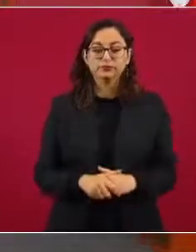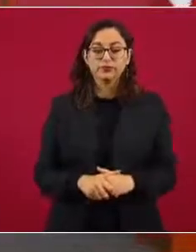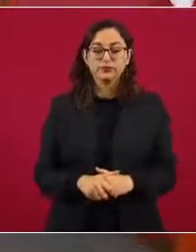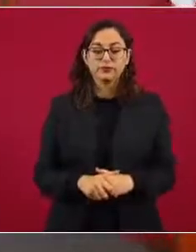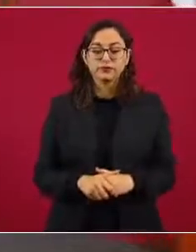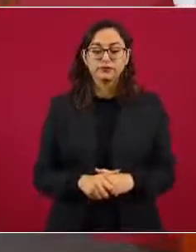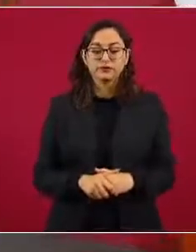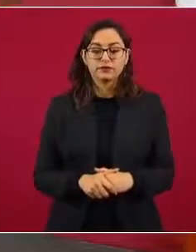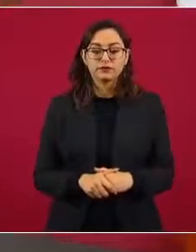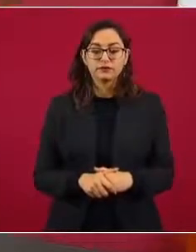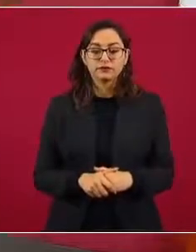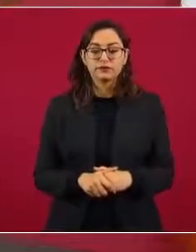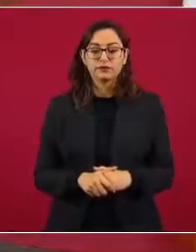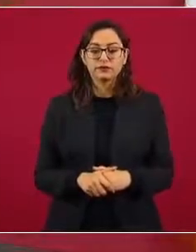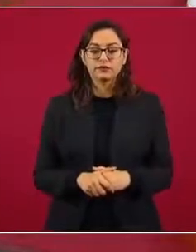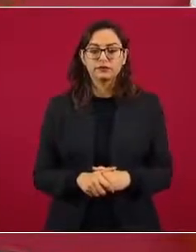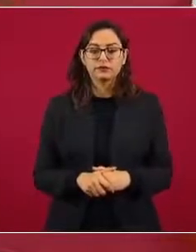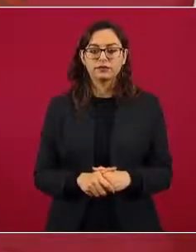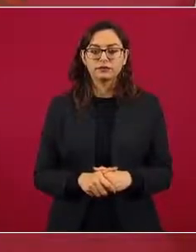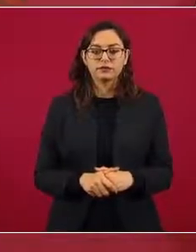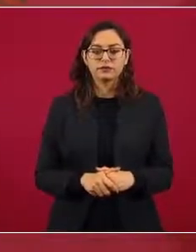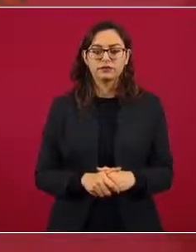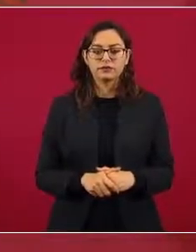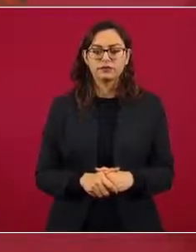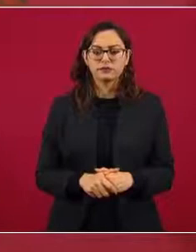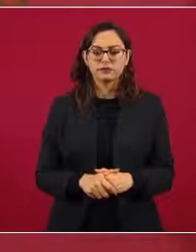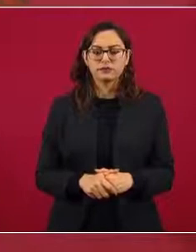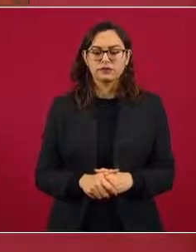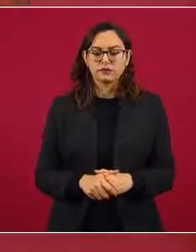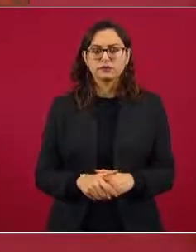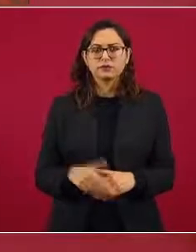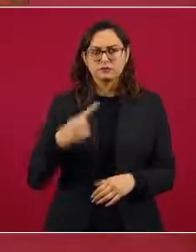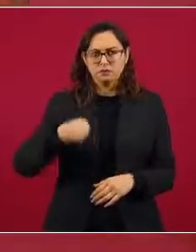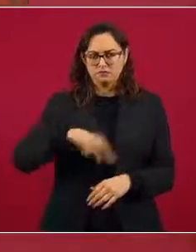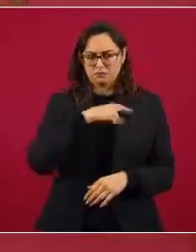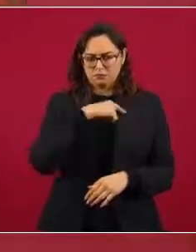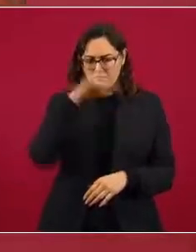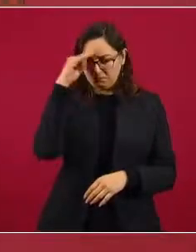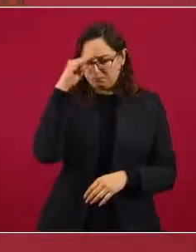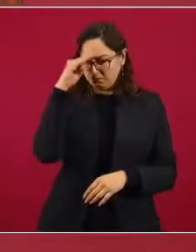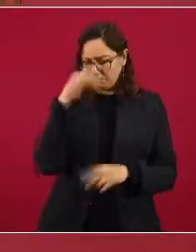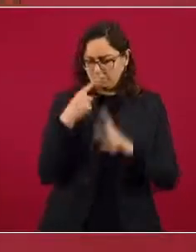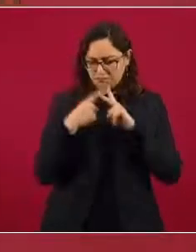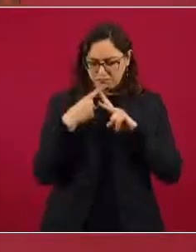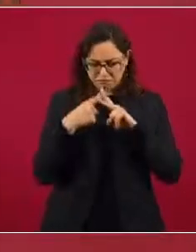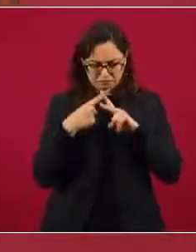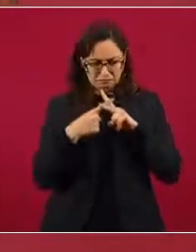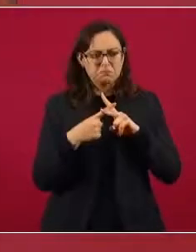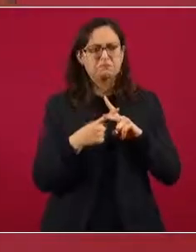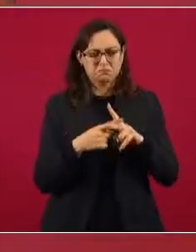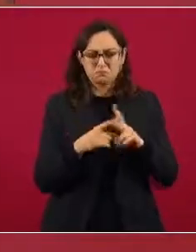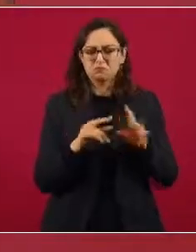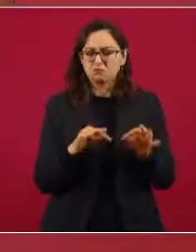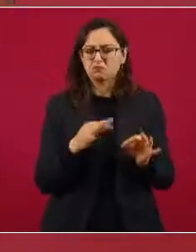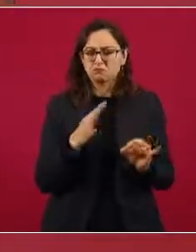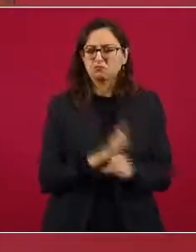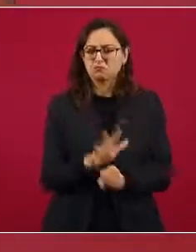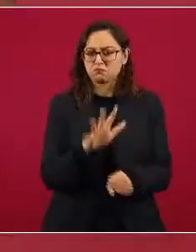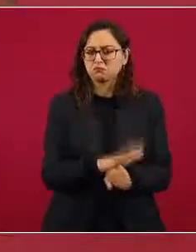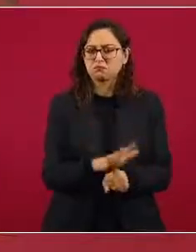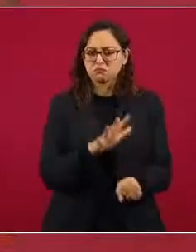Consideramos que nos va a alcanzar a atender a todo el personal de